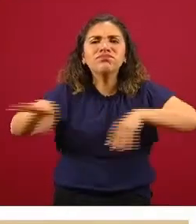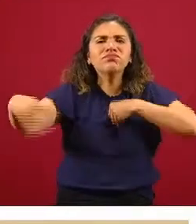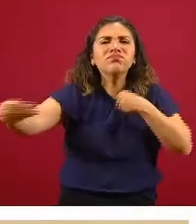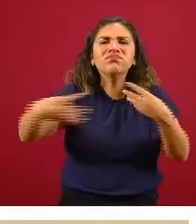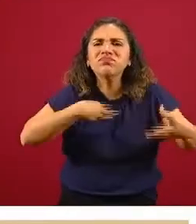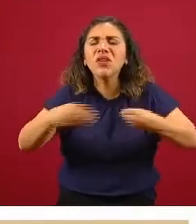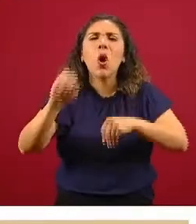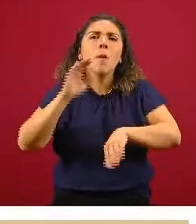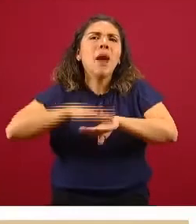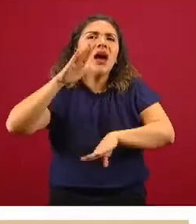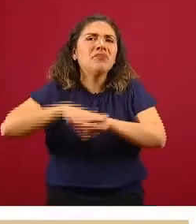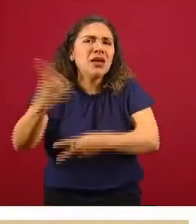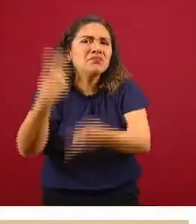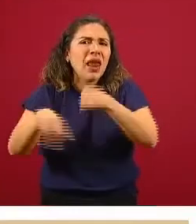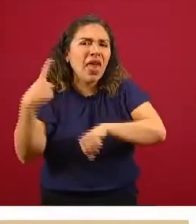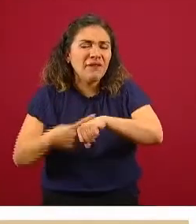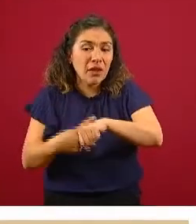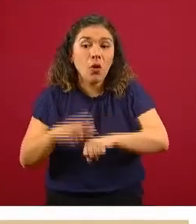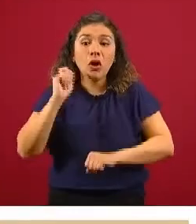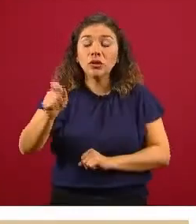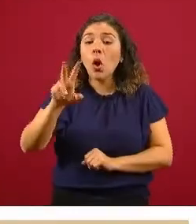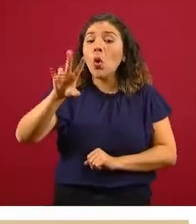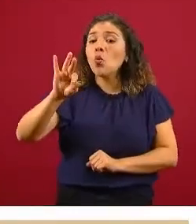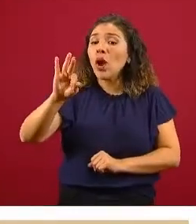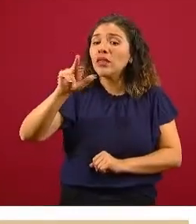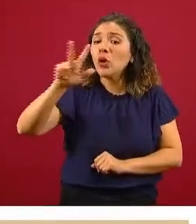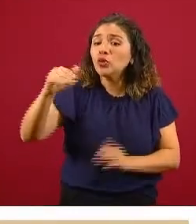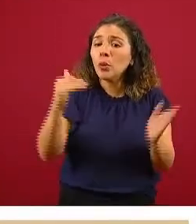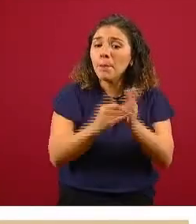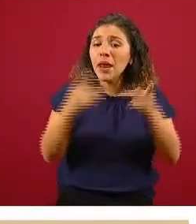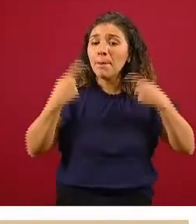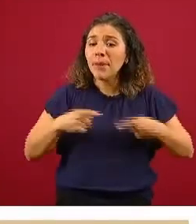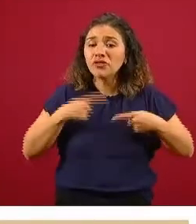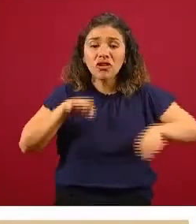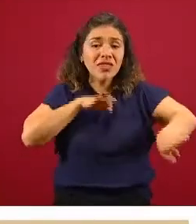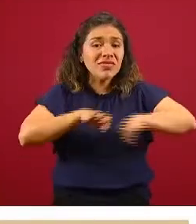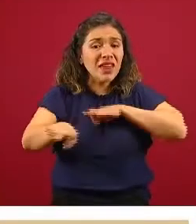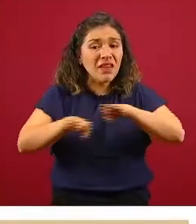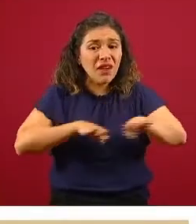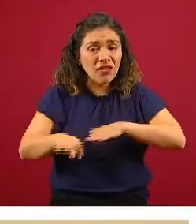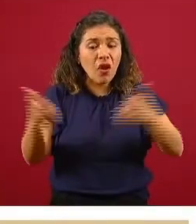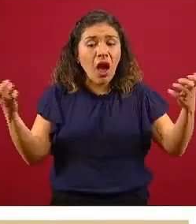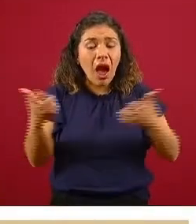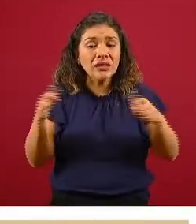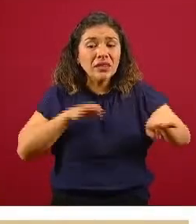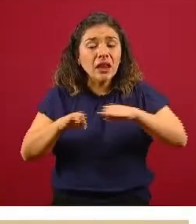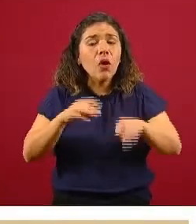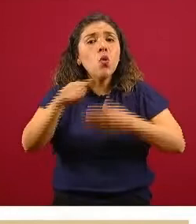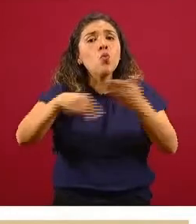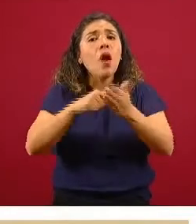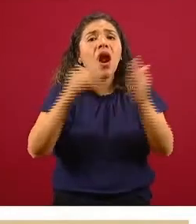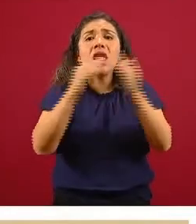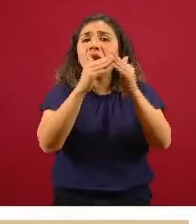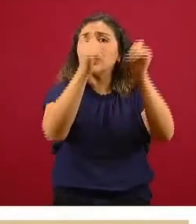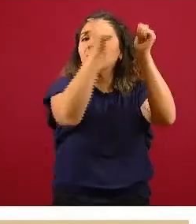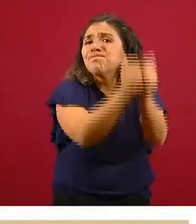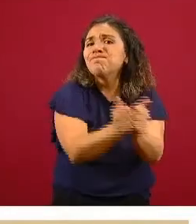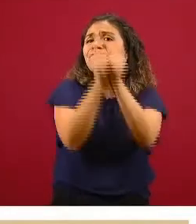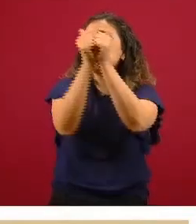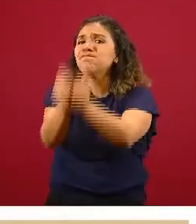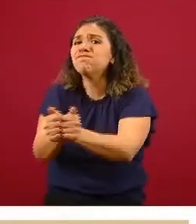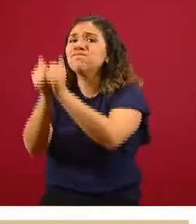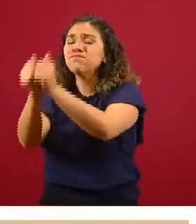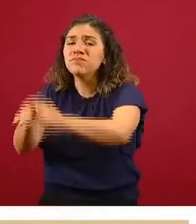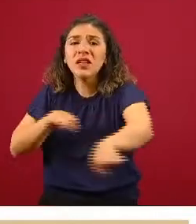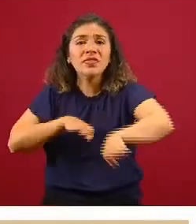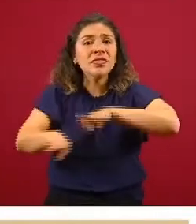contaminaran o que se contagiaran. Son 48,000 trabajadores de Pemex están en su casa